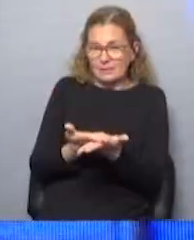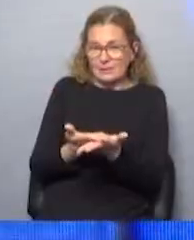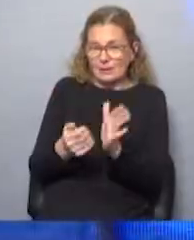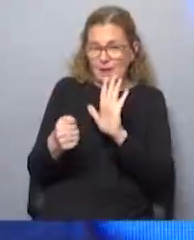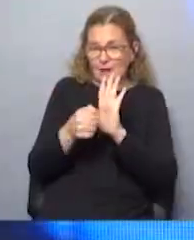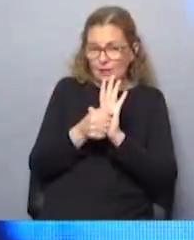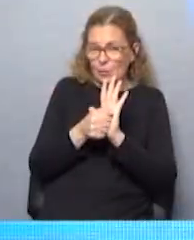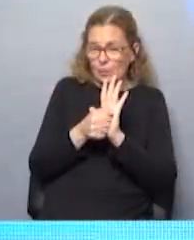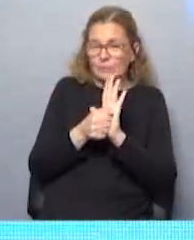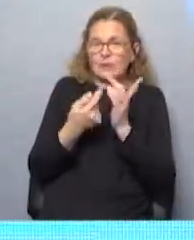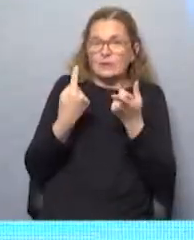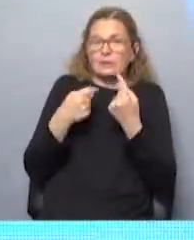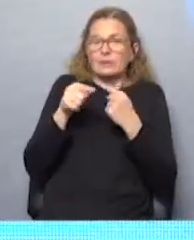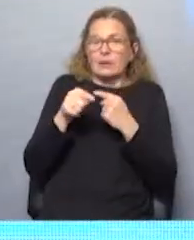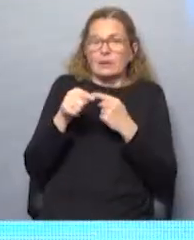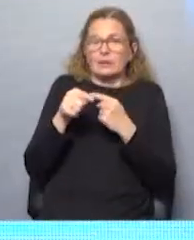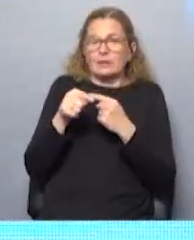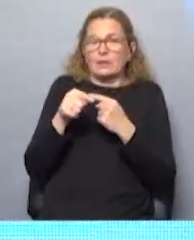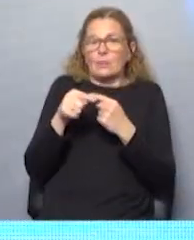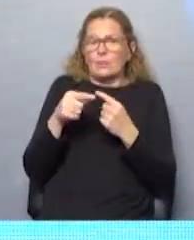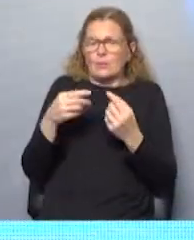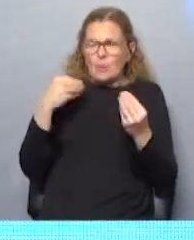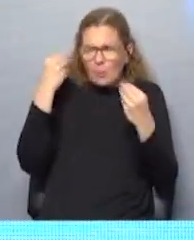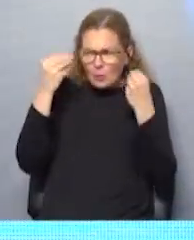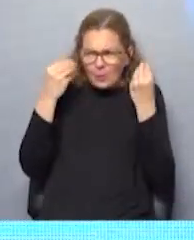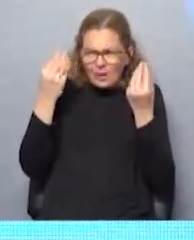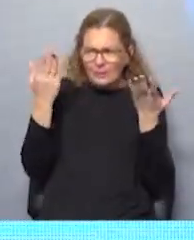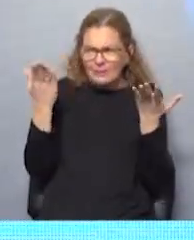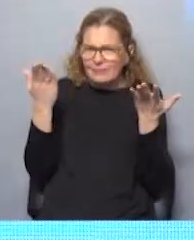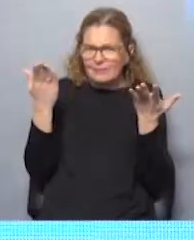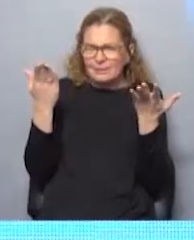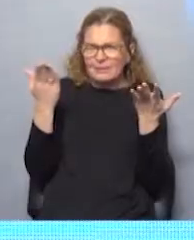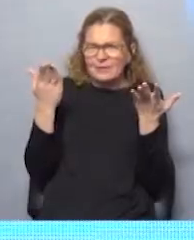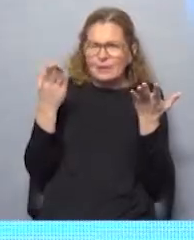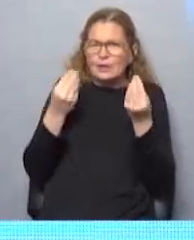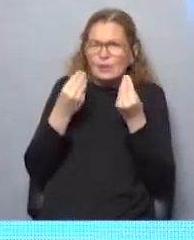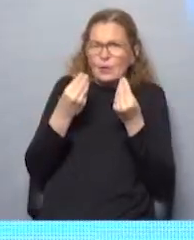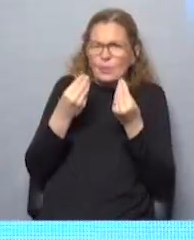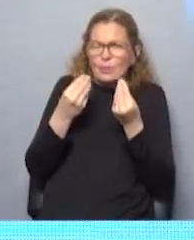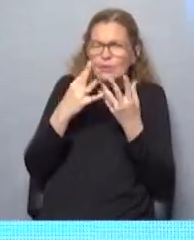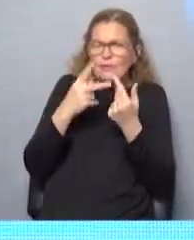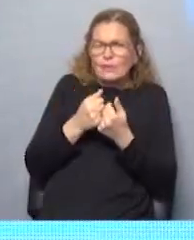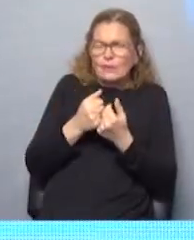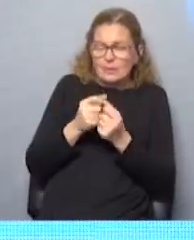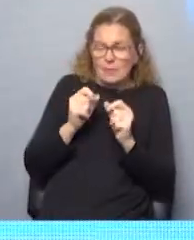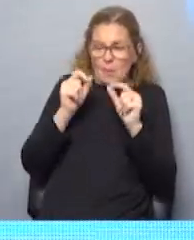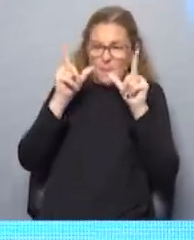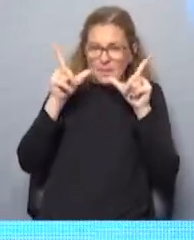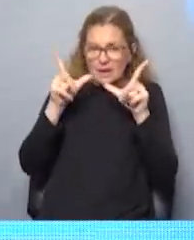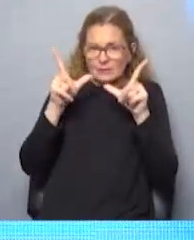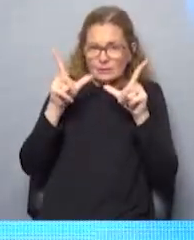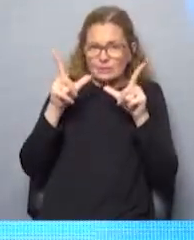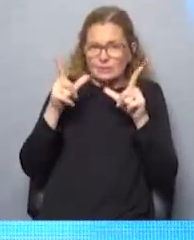articulado entonces ahí es un poco de la gran preocupación y como en cierta forma de las expectativas que se habían generado